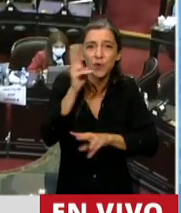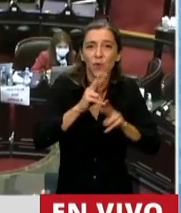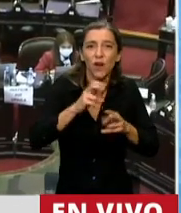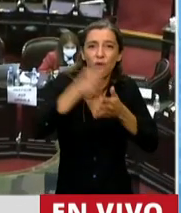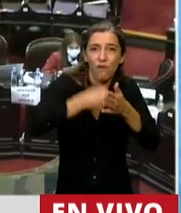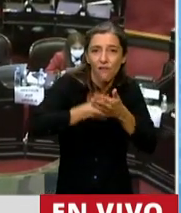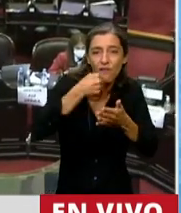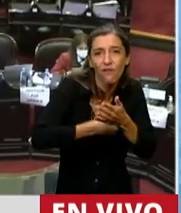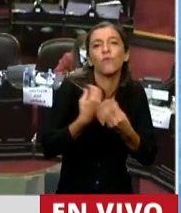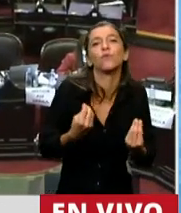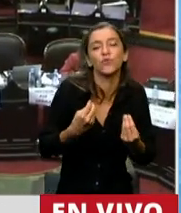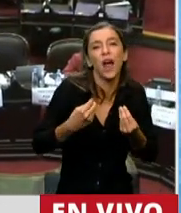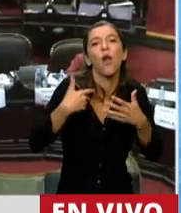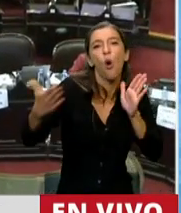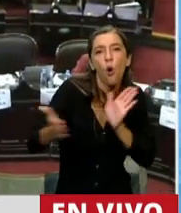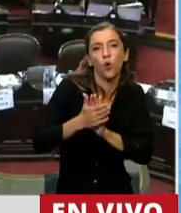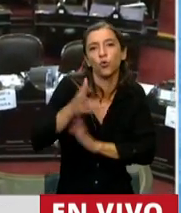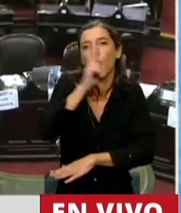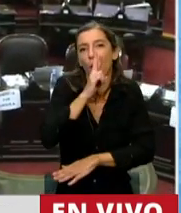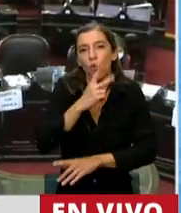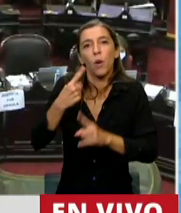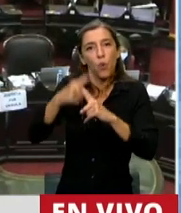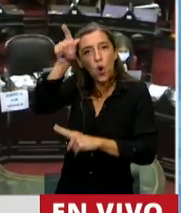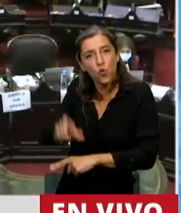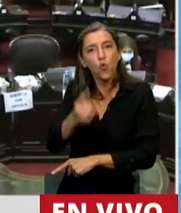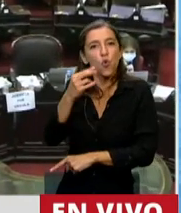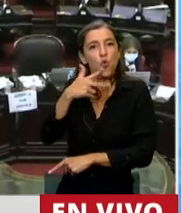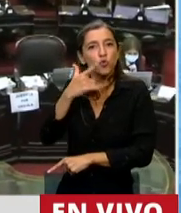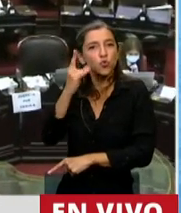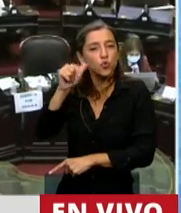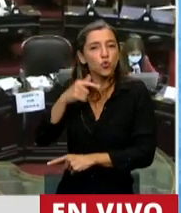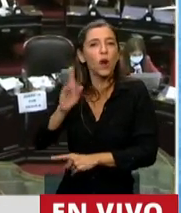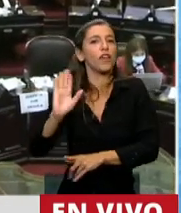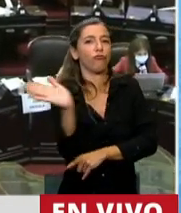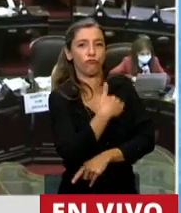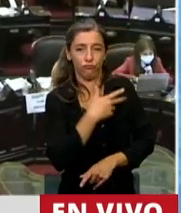por Úrsula y por todas. Diputado, le pido que vaya redondeando. Y que se tomen